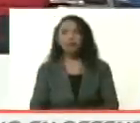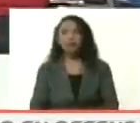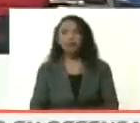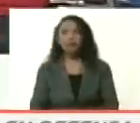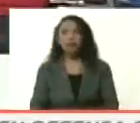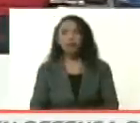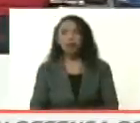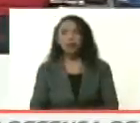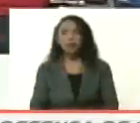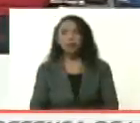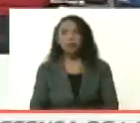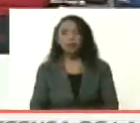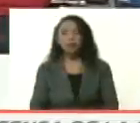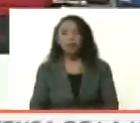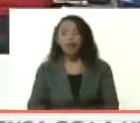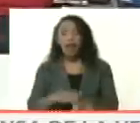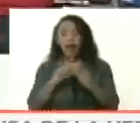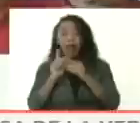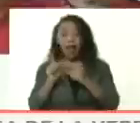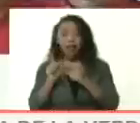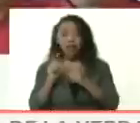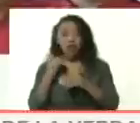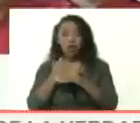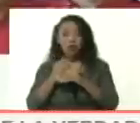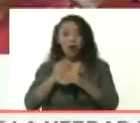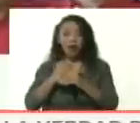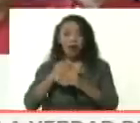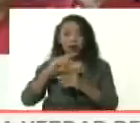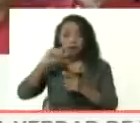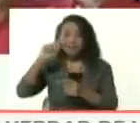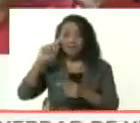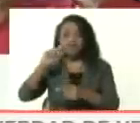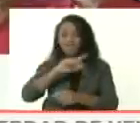Y lo que hace es radicalizarnos aún más,